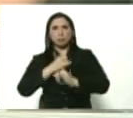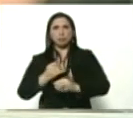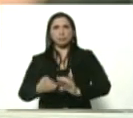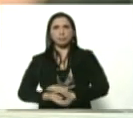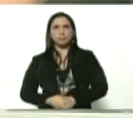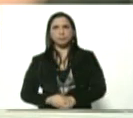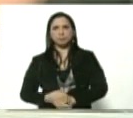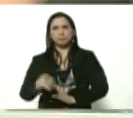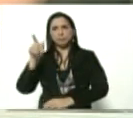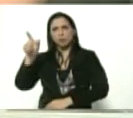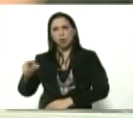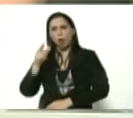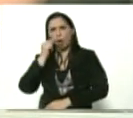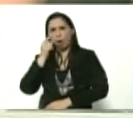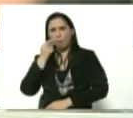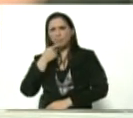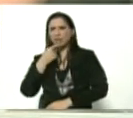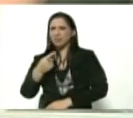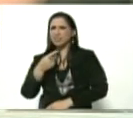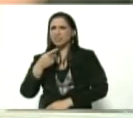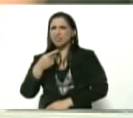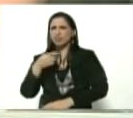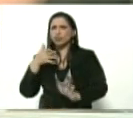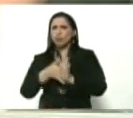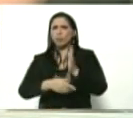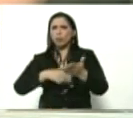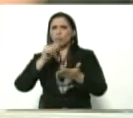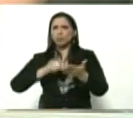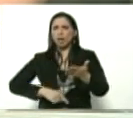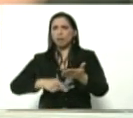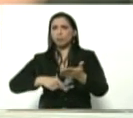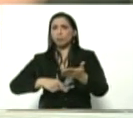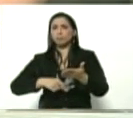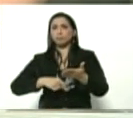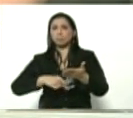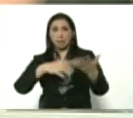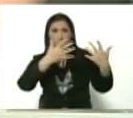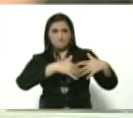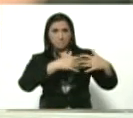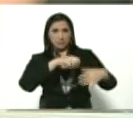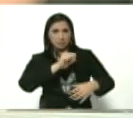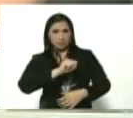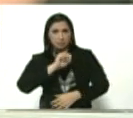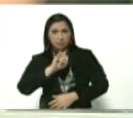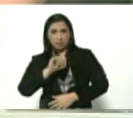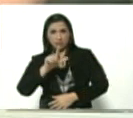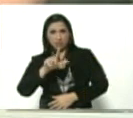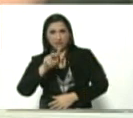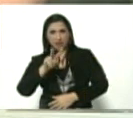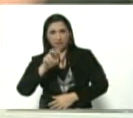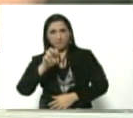Él habla de un contrato que se firmó Silver Cop y Juan Guaidó.